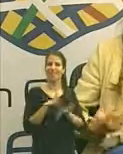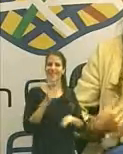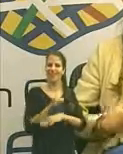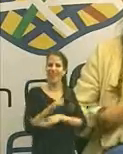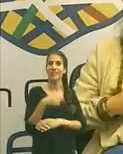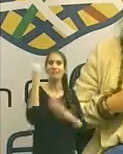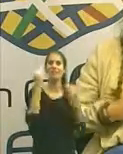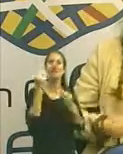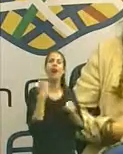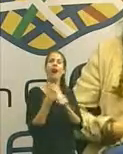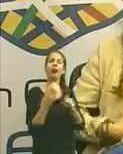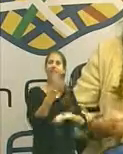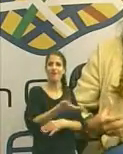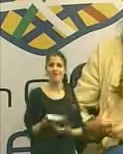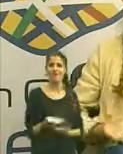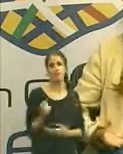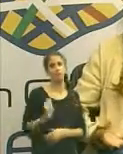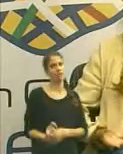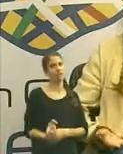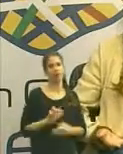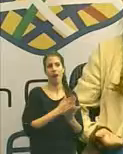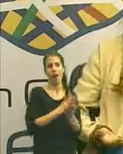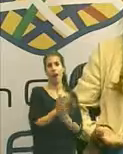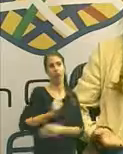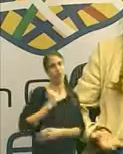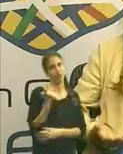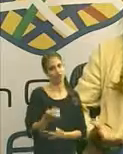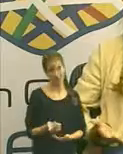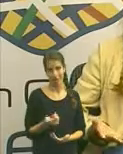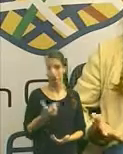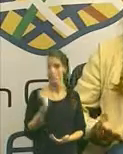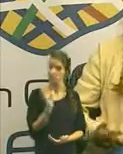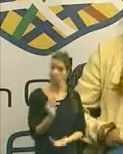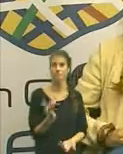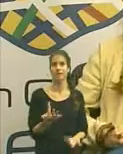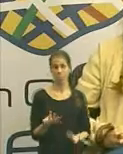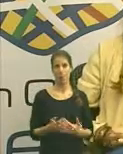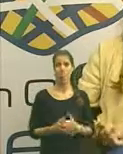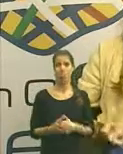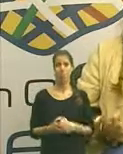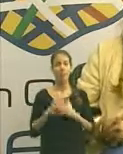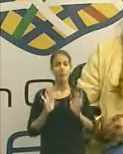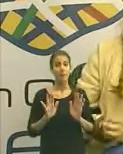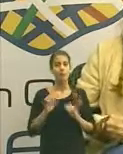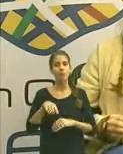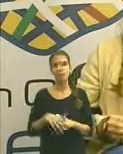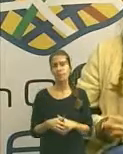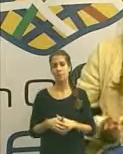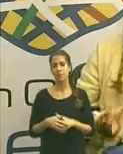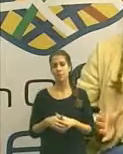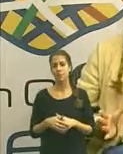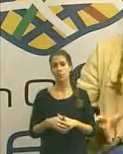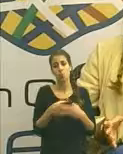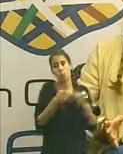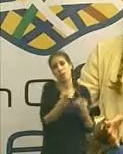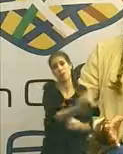todo para el profesional, que tiene unas puertas enormes abiertas para trabajar partiendo de esa base. Pero luego, dependiendo